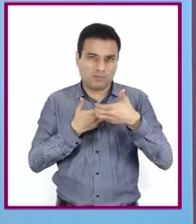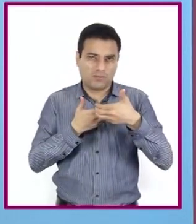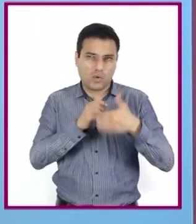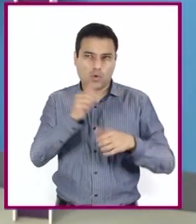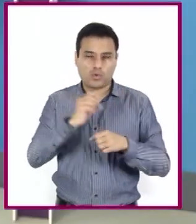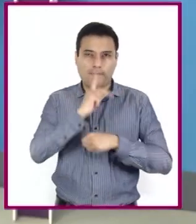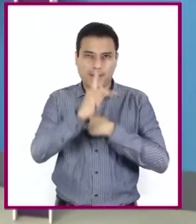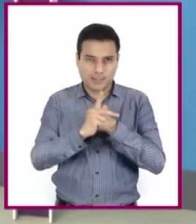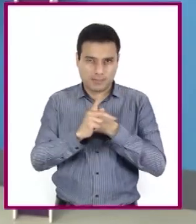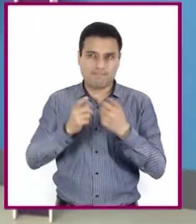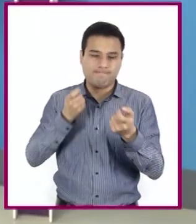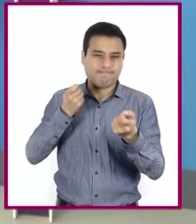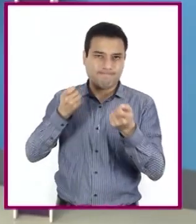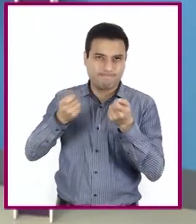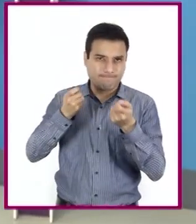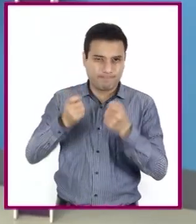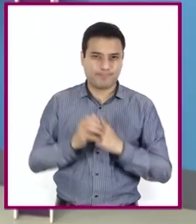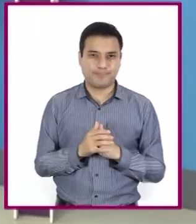mundo.